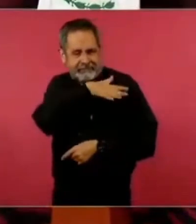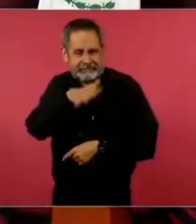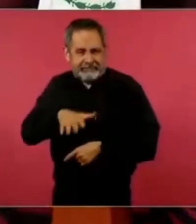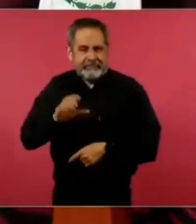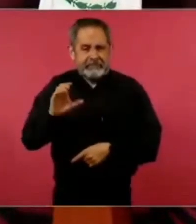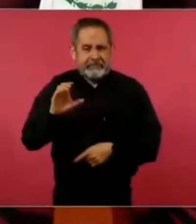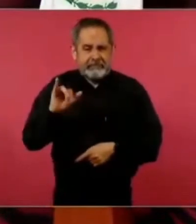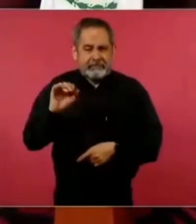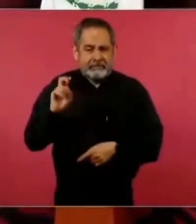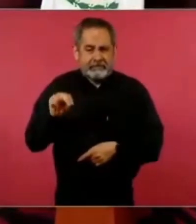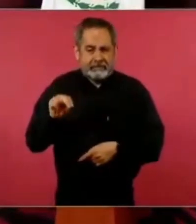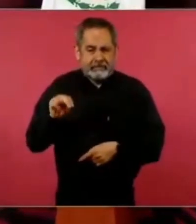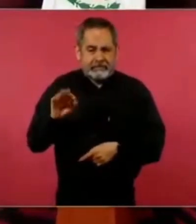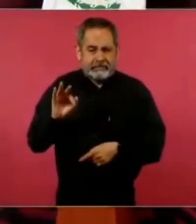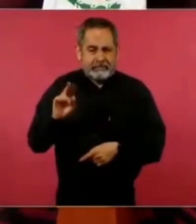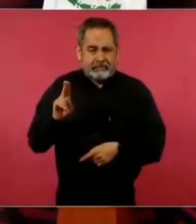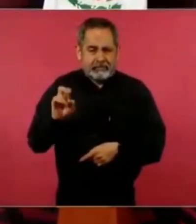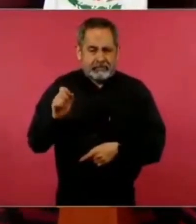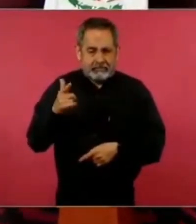Cienfuegos,